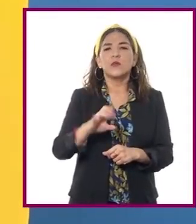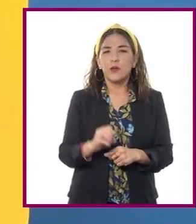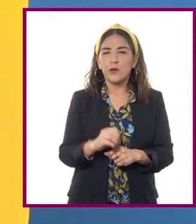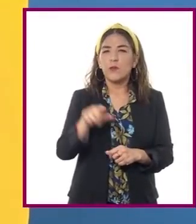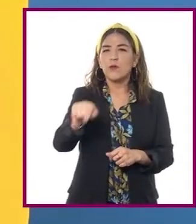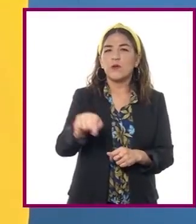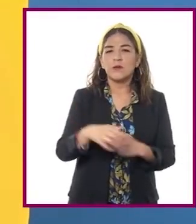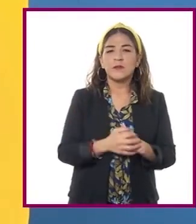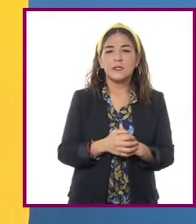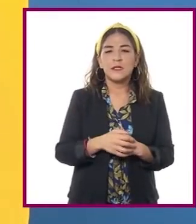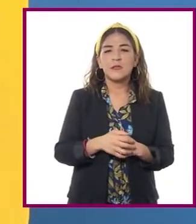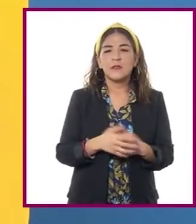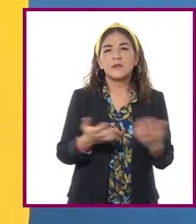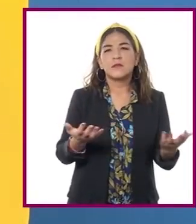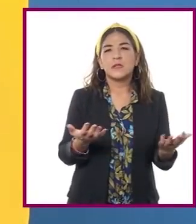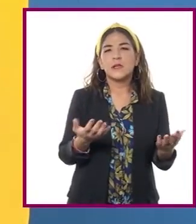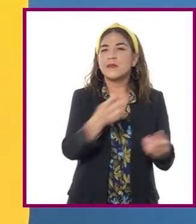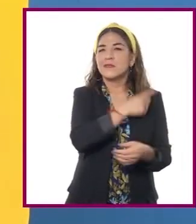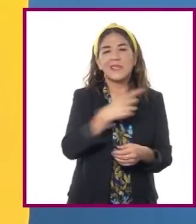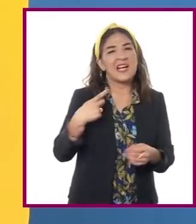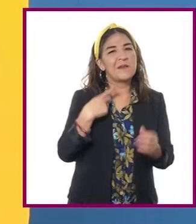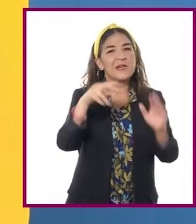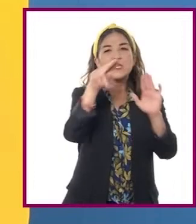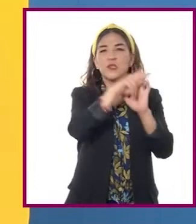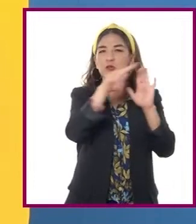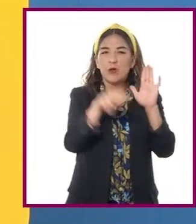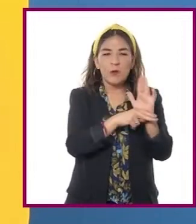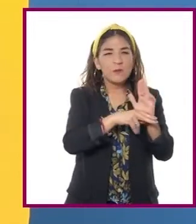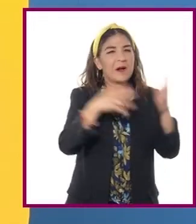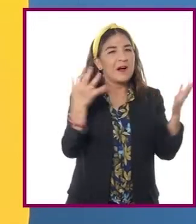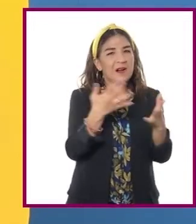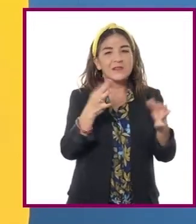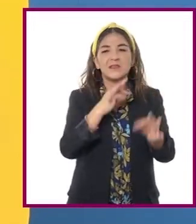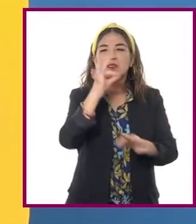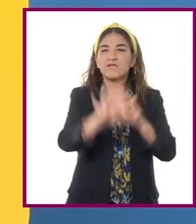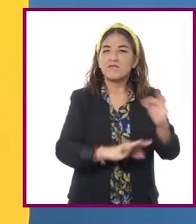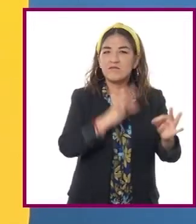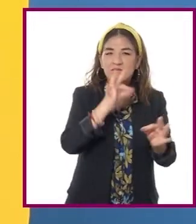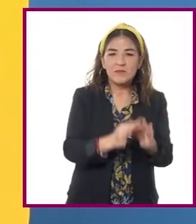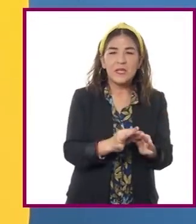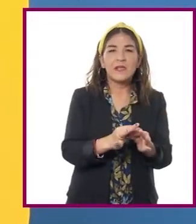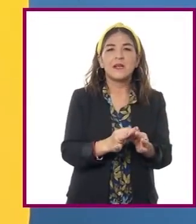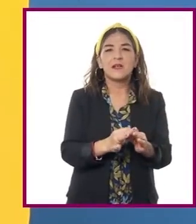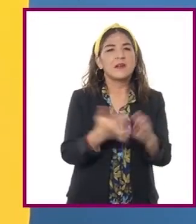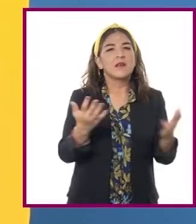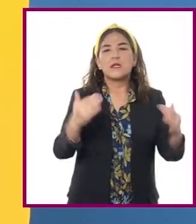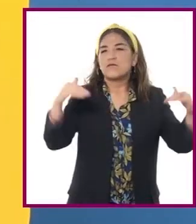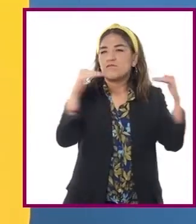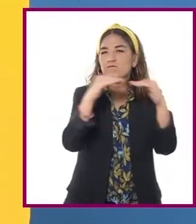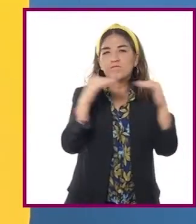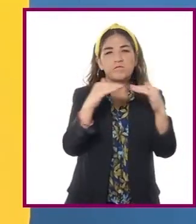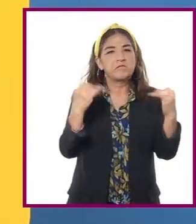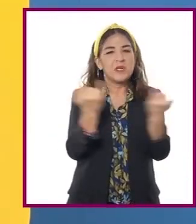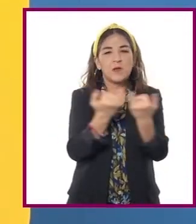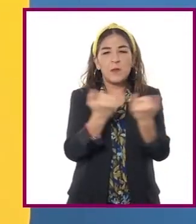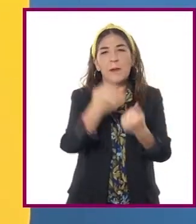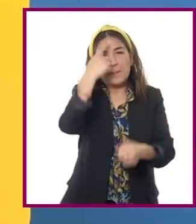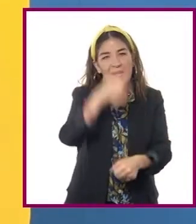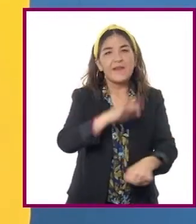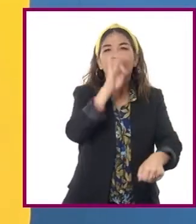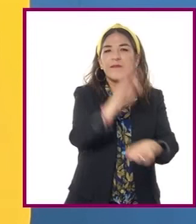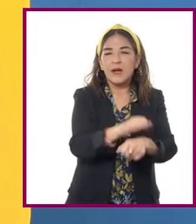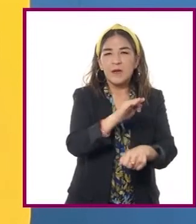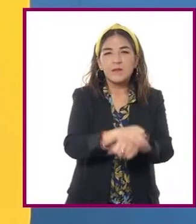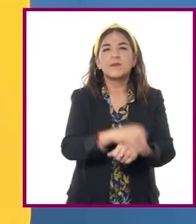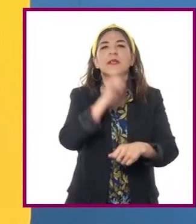ser actuar conforme a la normatividad establecida de manera imparcial, favorecer la